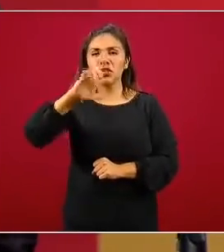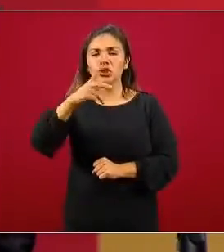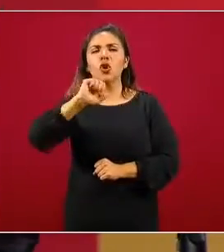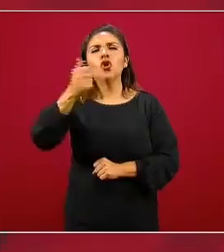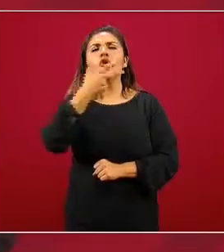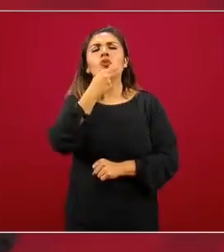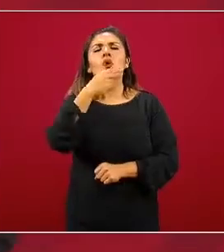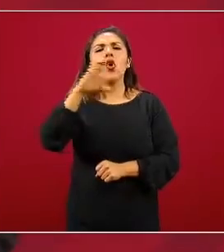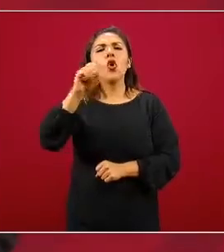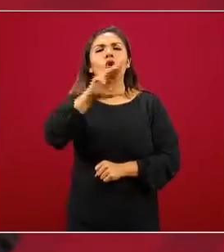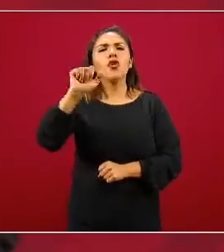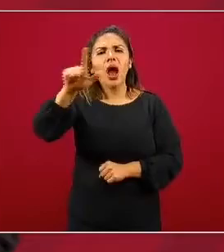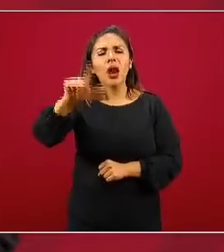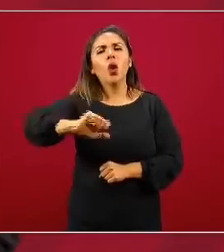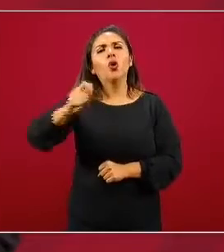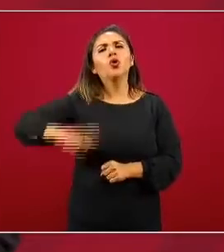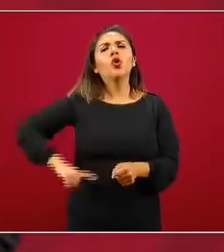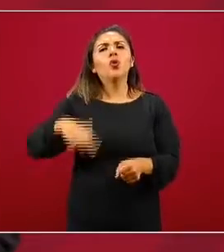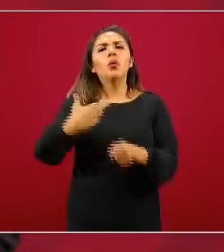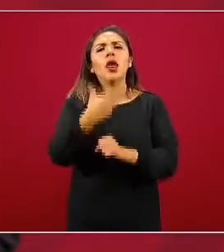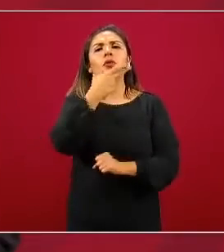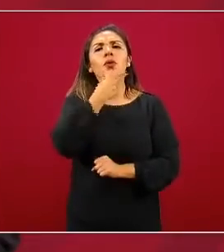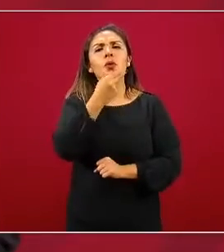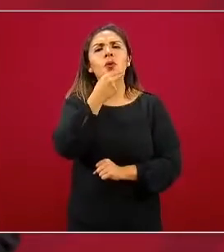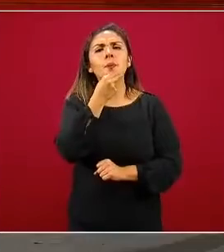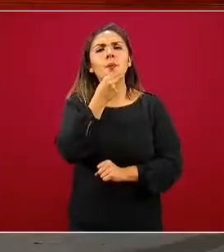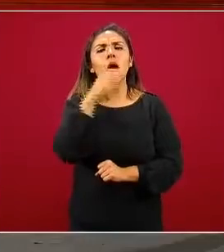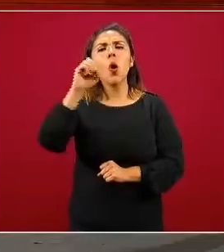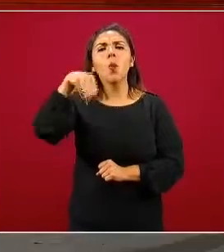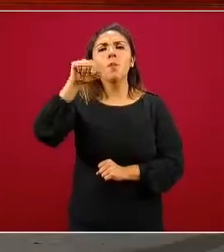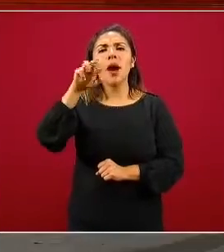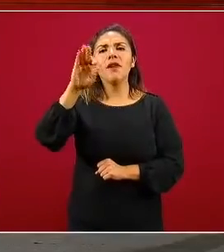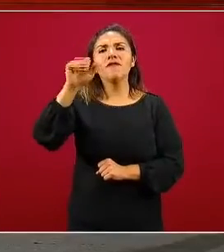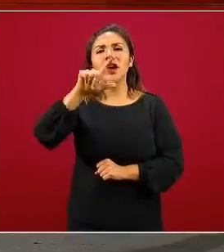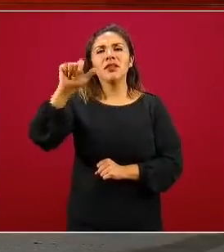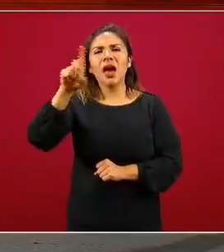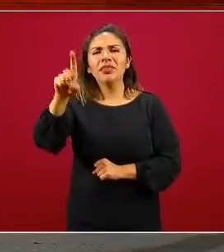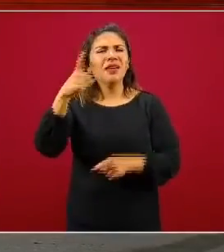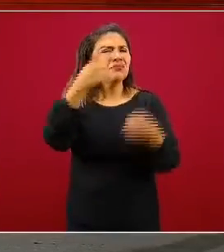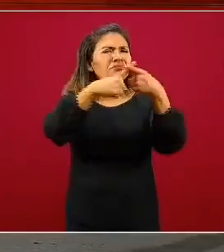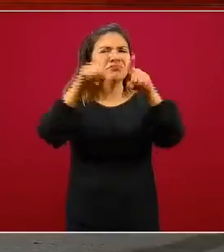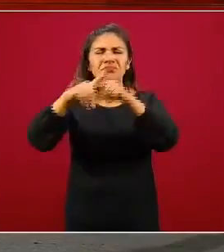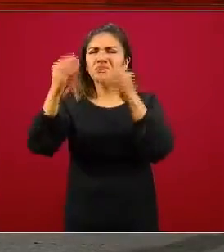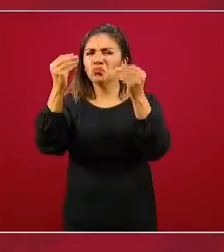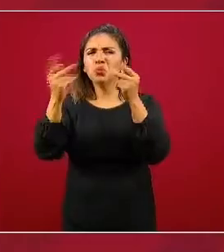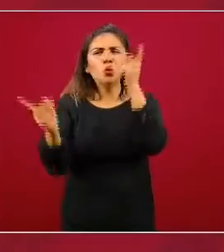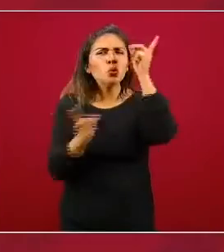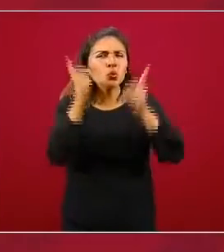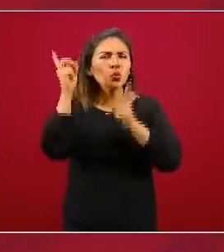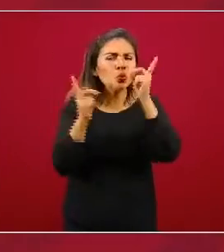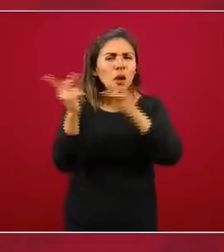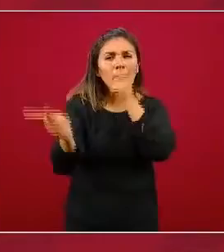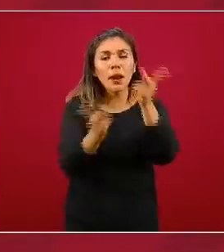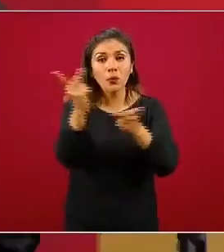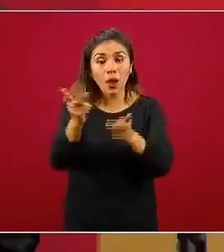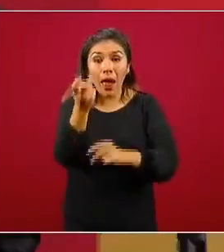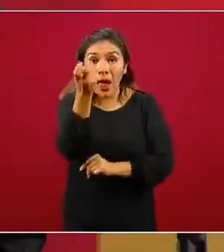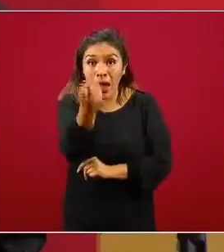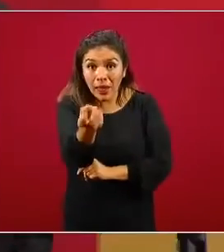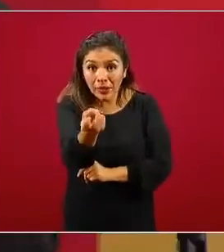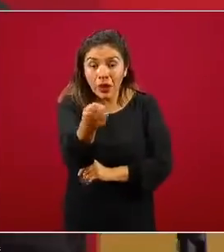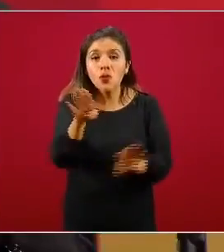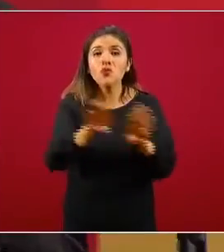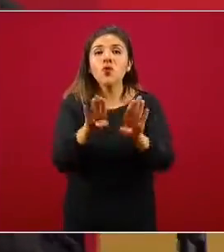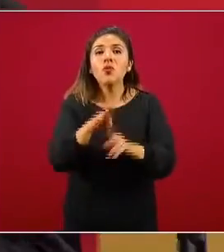Corral, lo expresó el gobernador Omar Fayad, la expresaron varios gobernadores en este sentido